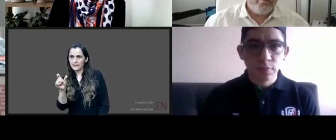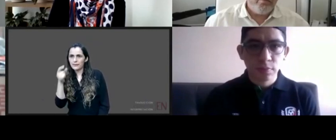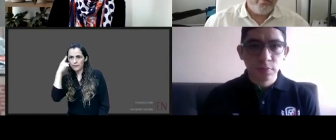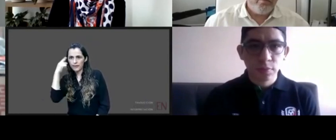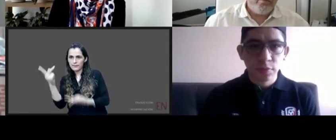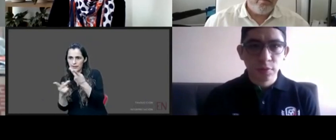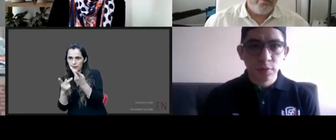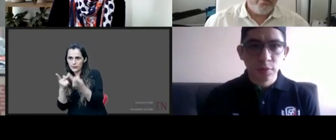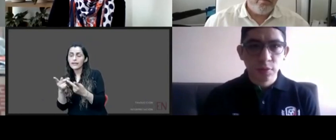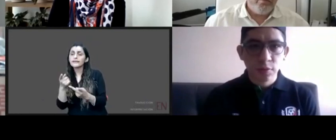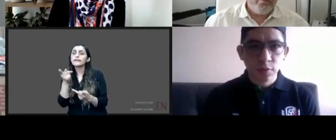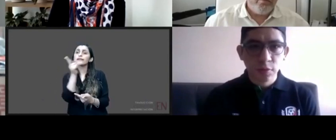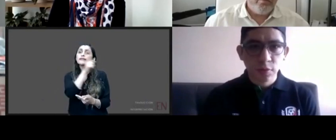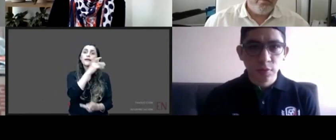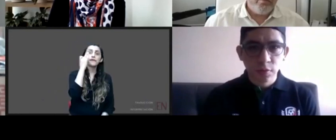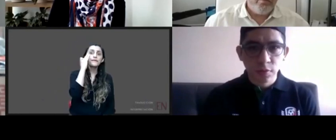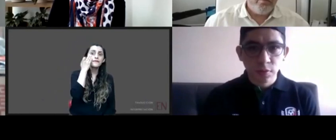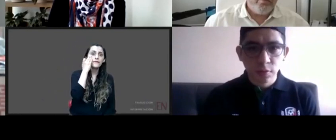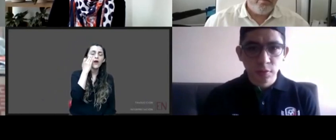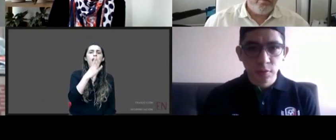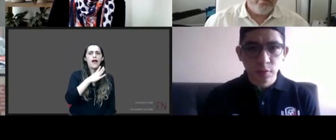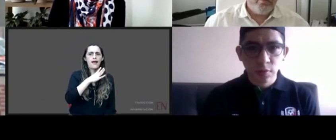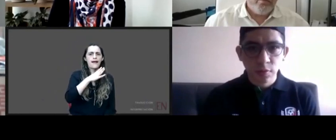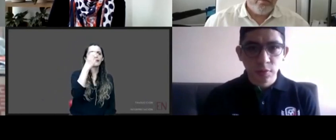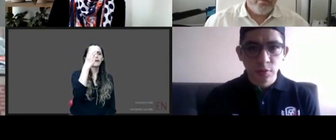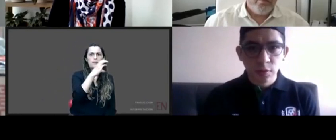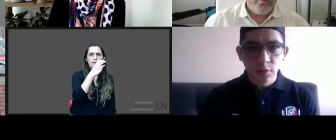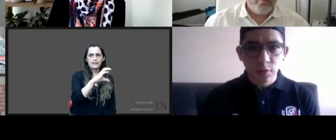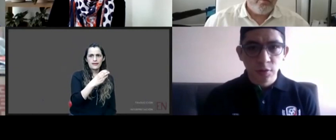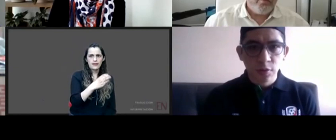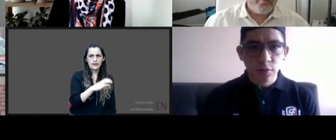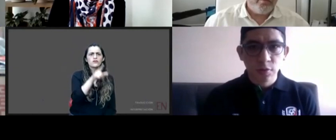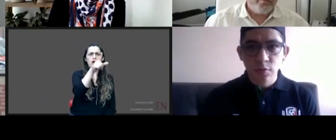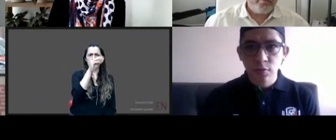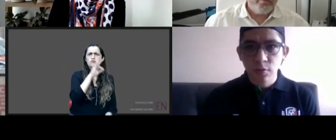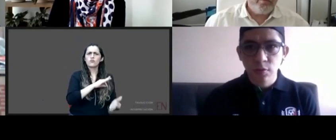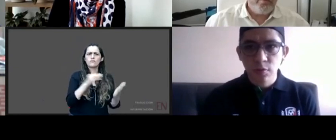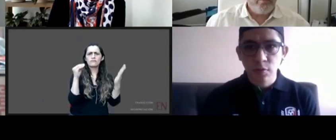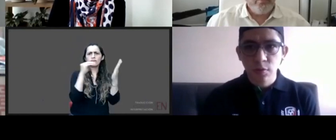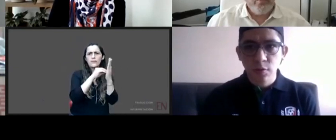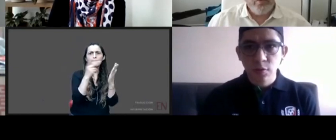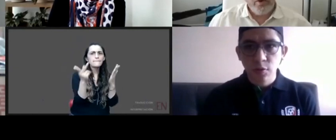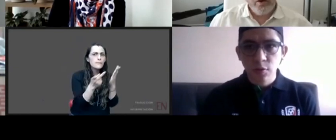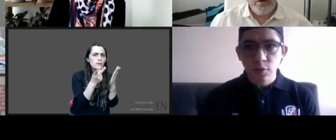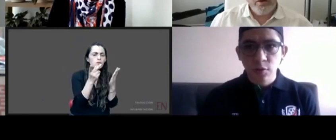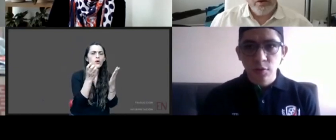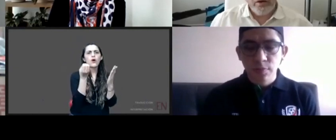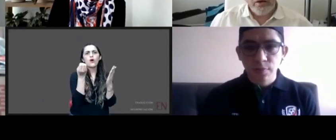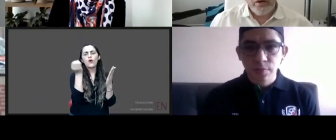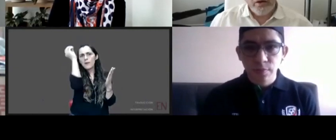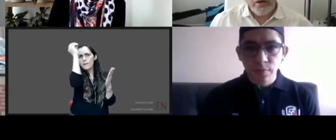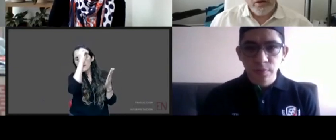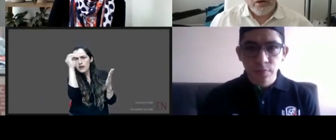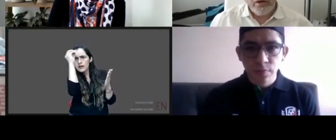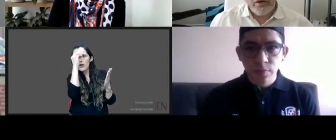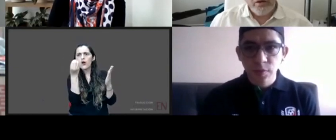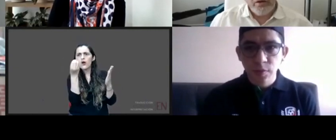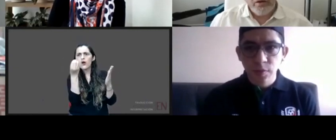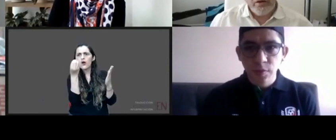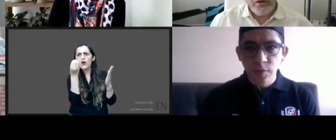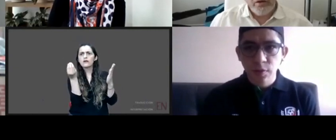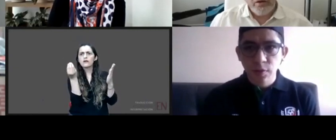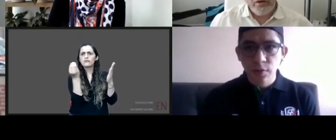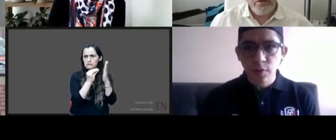En preguntas y comentarios vamos a estar de manera muy atenta para poder convertir